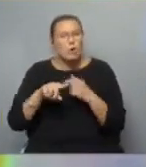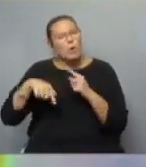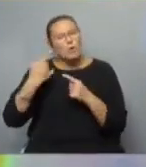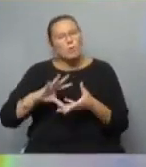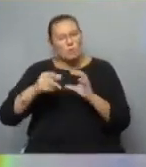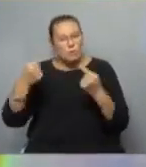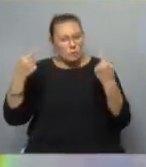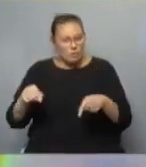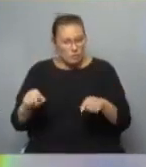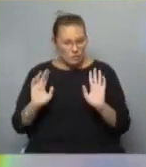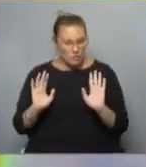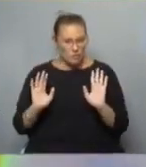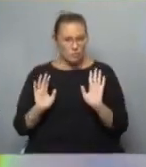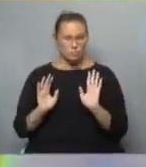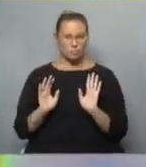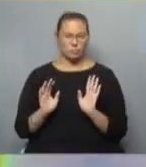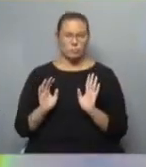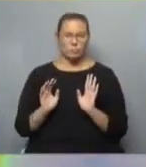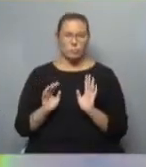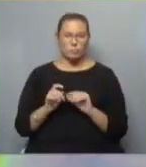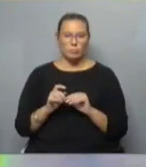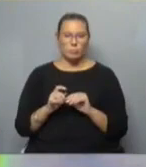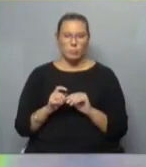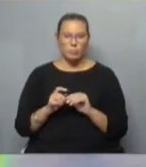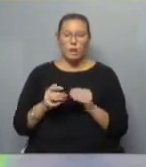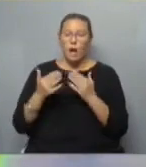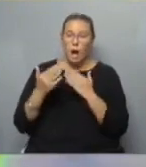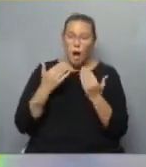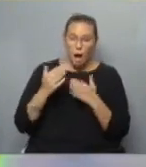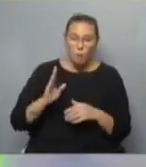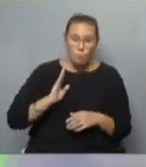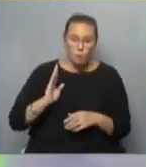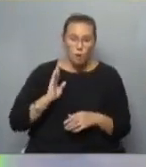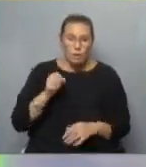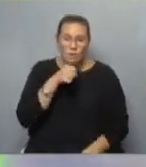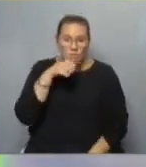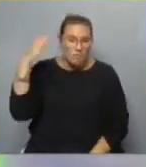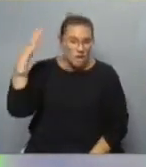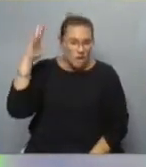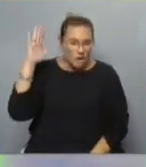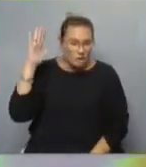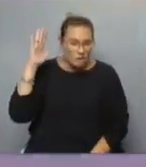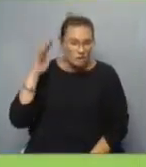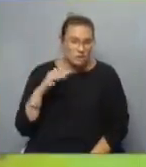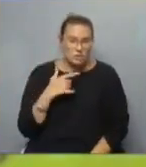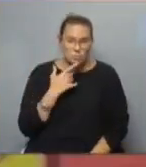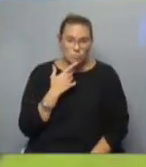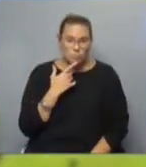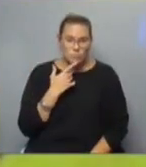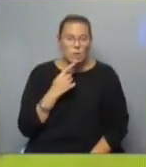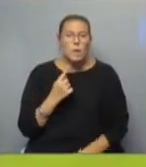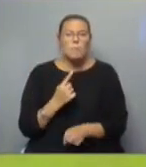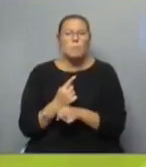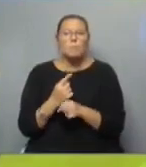manera, son diferentes. Bien. Entonces, hablo de las mujeres viejas y la